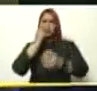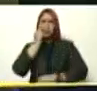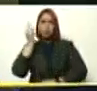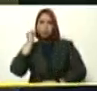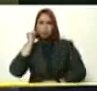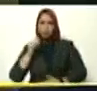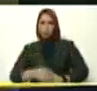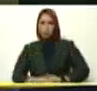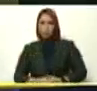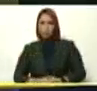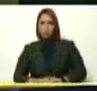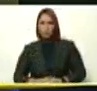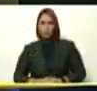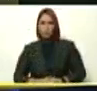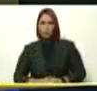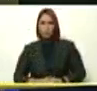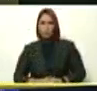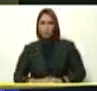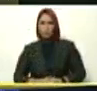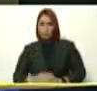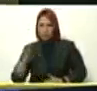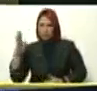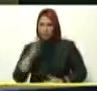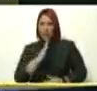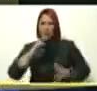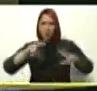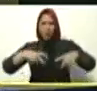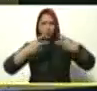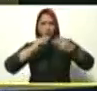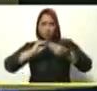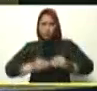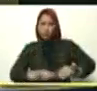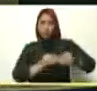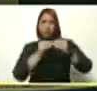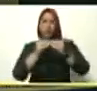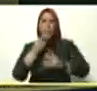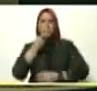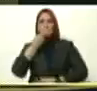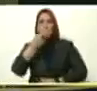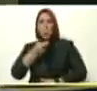lideresas que vienen a renovar la política.